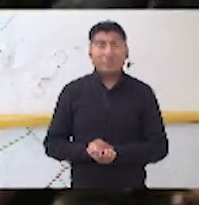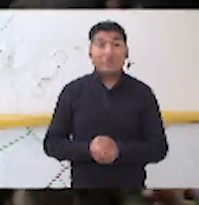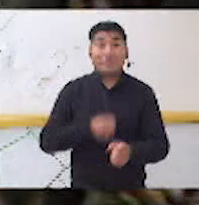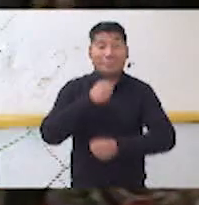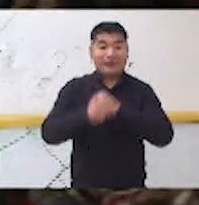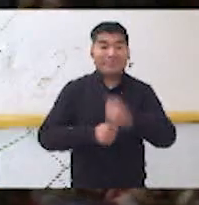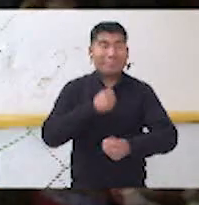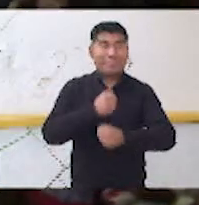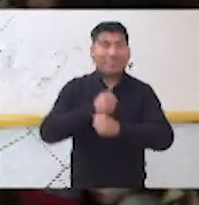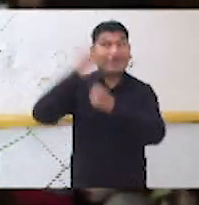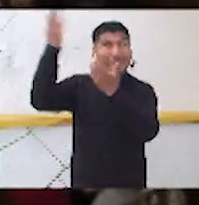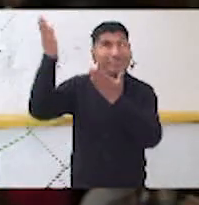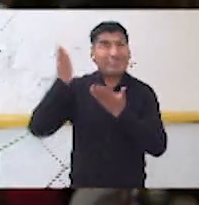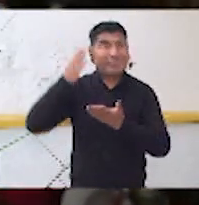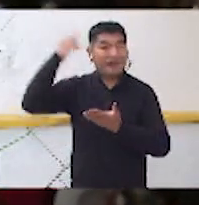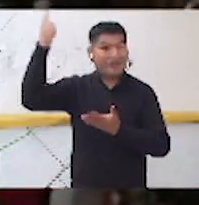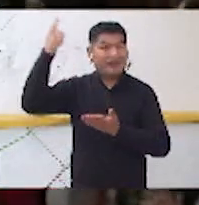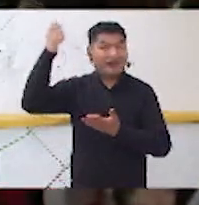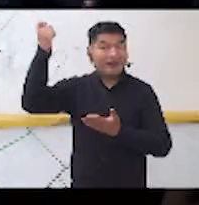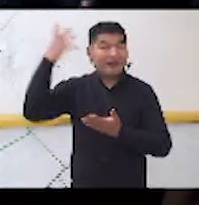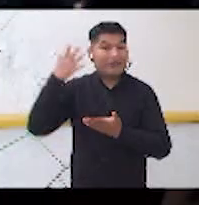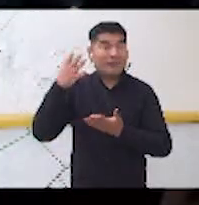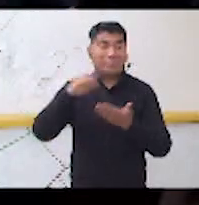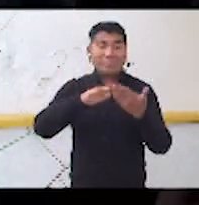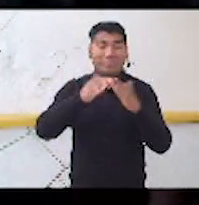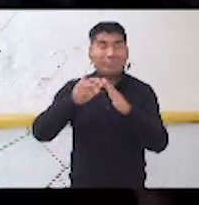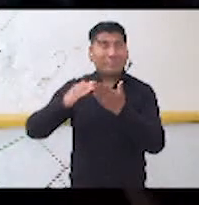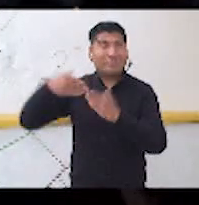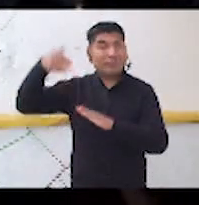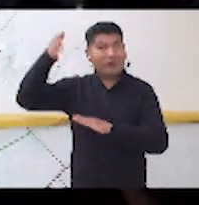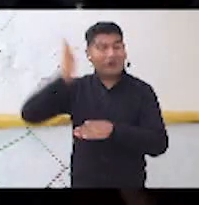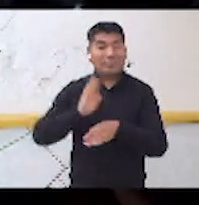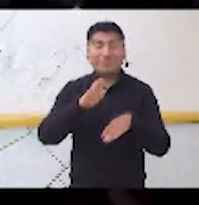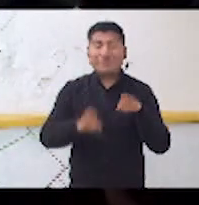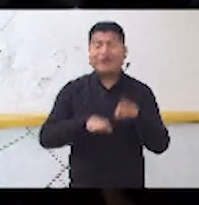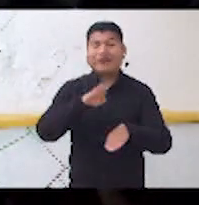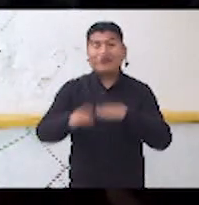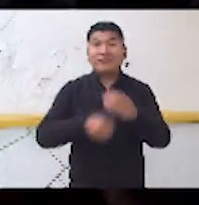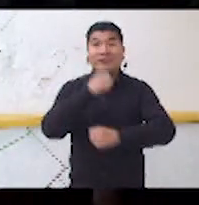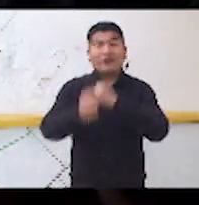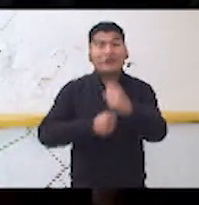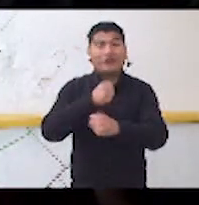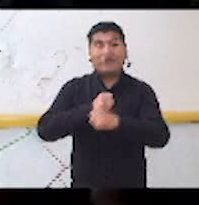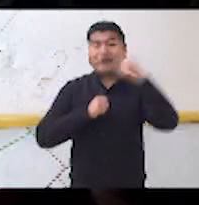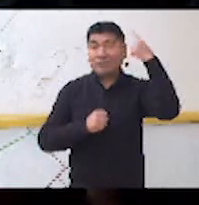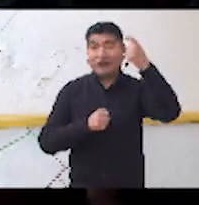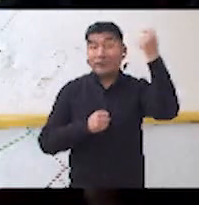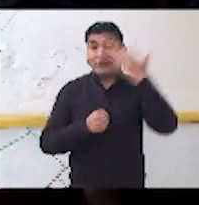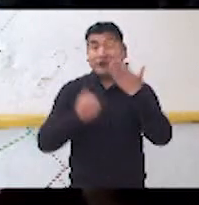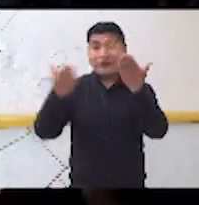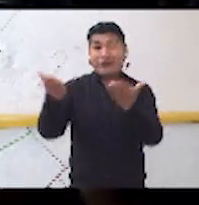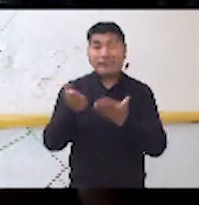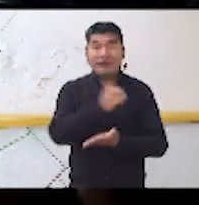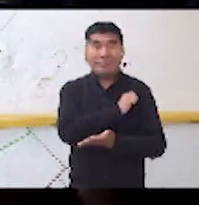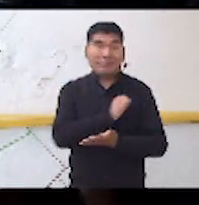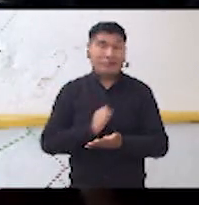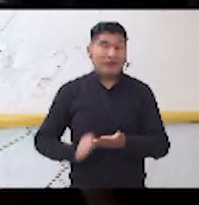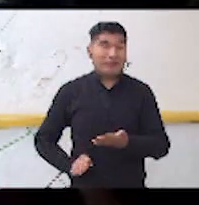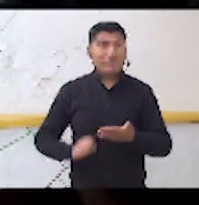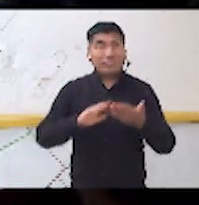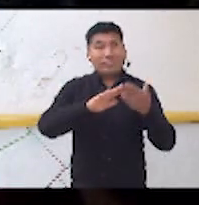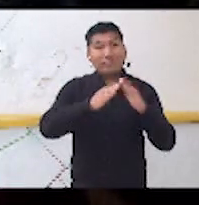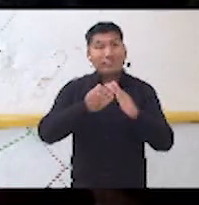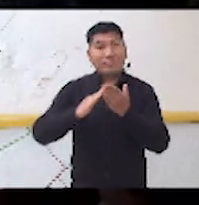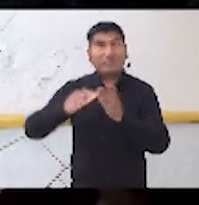Año de gracia nos da el Señor, pueblo de Dios, camina ya. Año de gracia nos da el